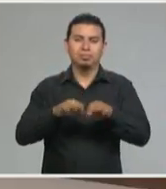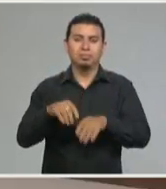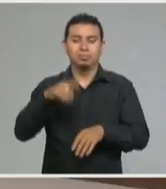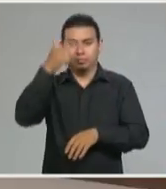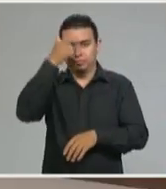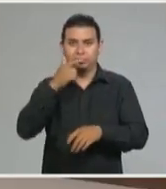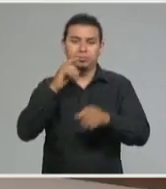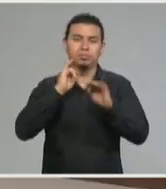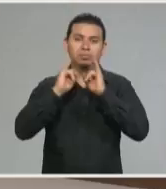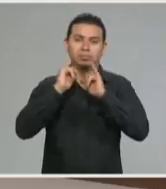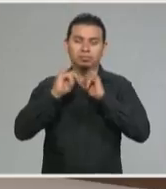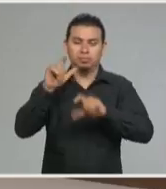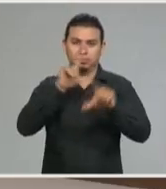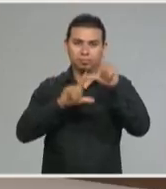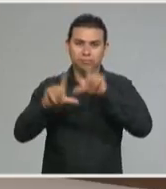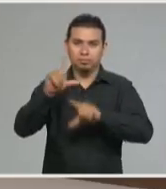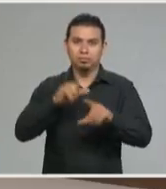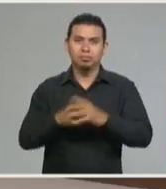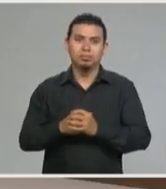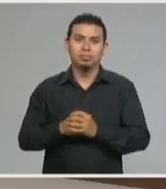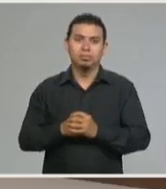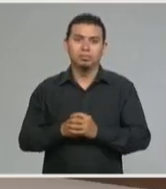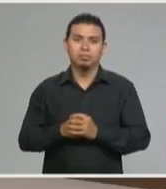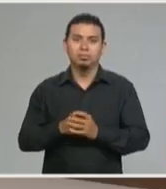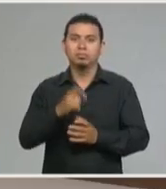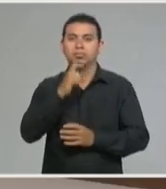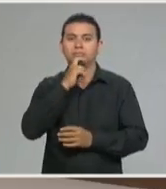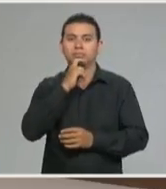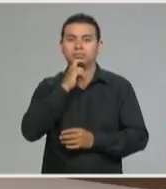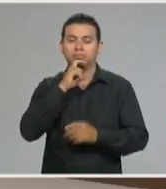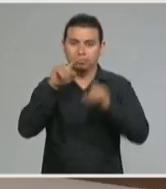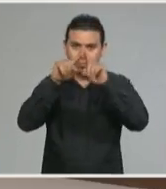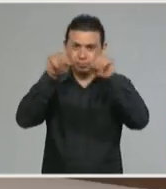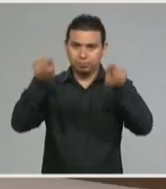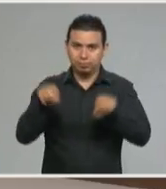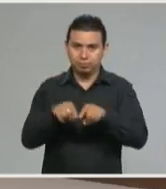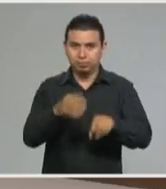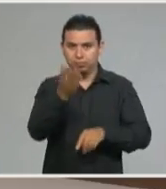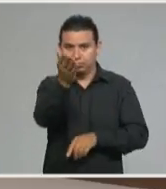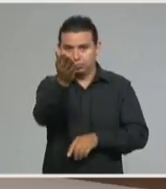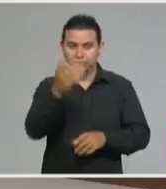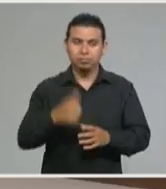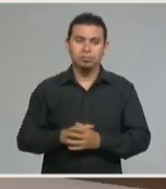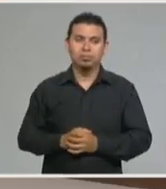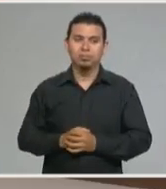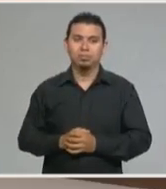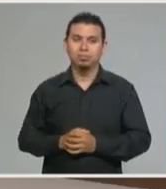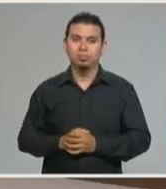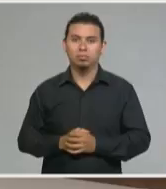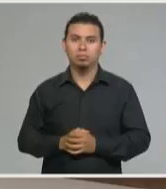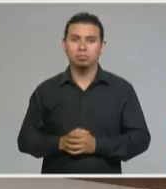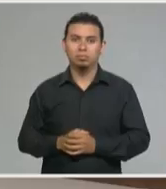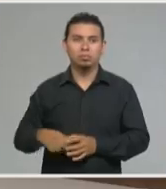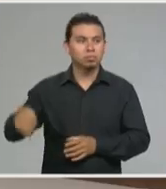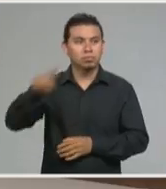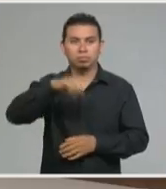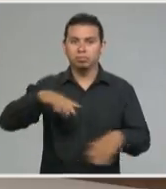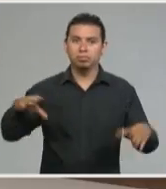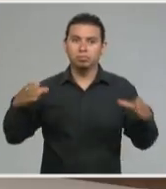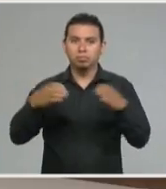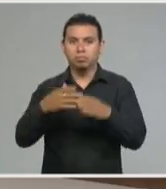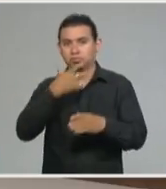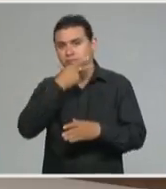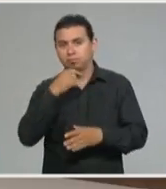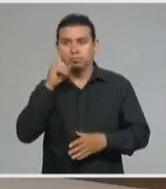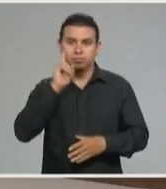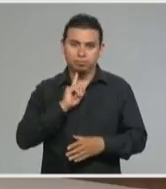interpretación de la lengua de señas mexicana, nos acompaña Yolislam Mancárcova. Aquí en el recuadro de su pantalla, y todo el equipo, hombres y mujeres,